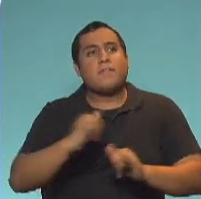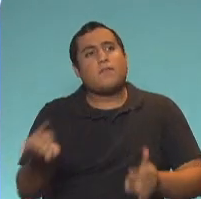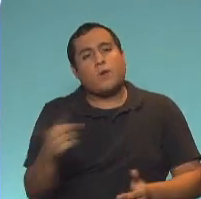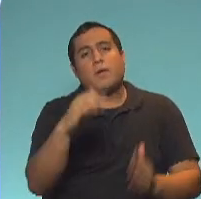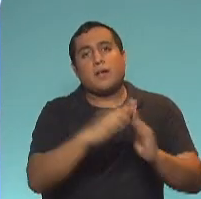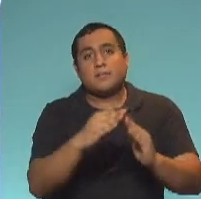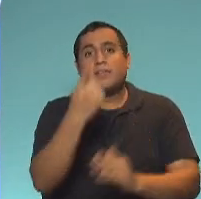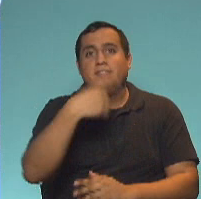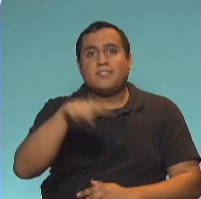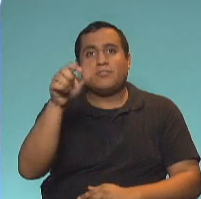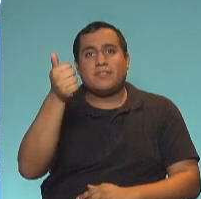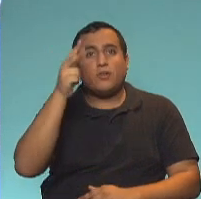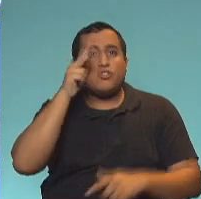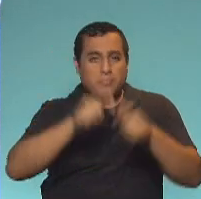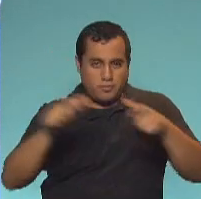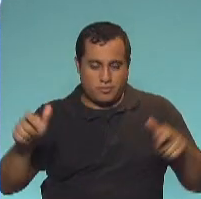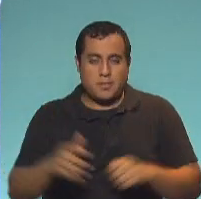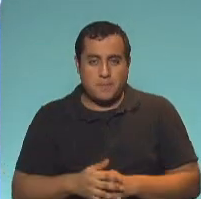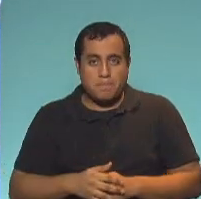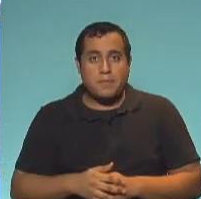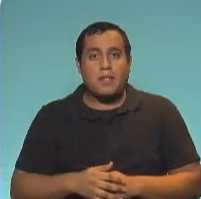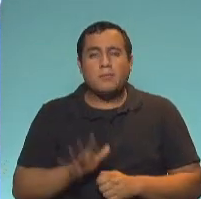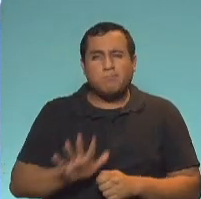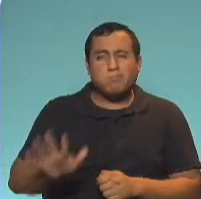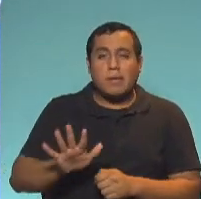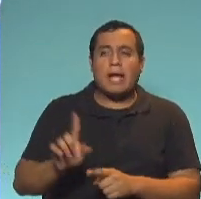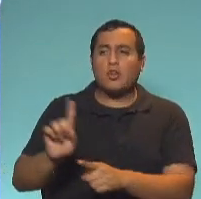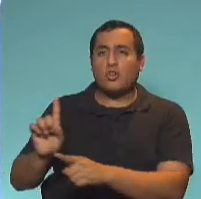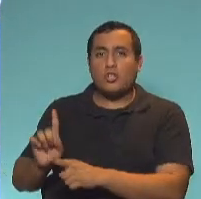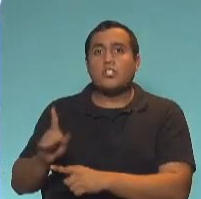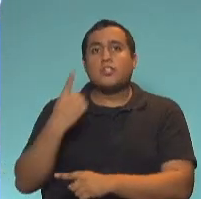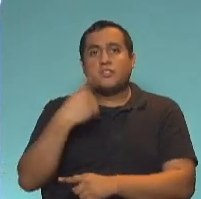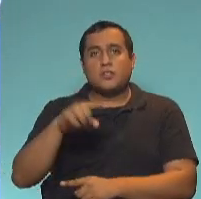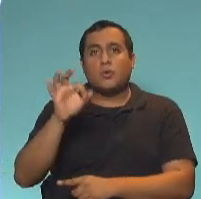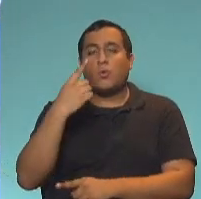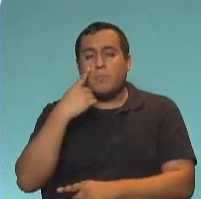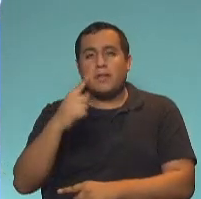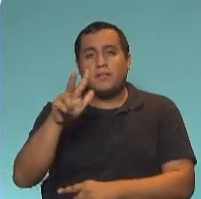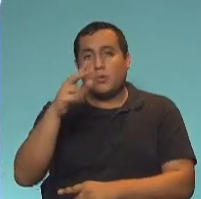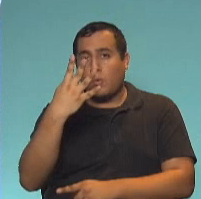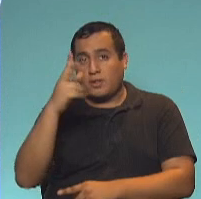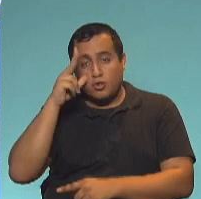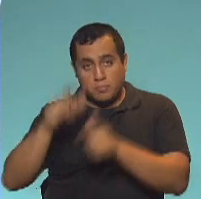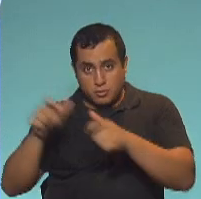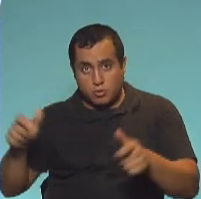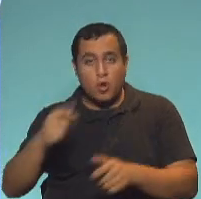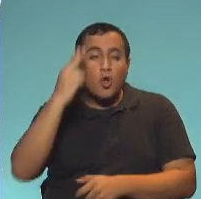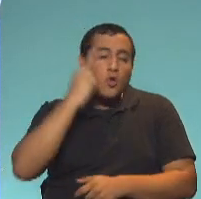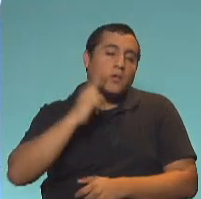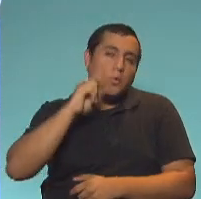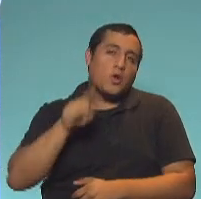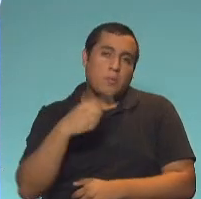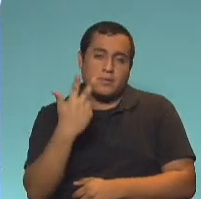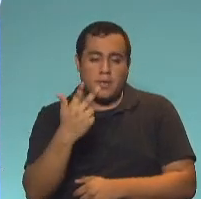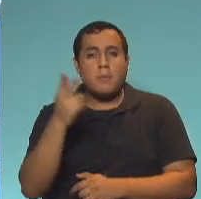168 personas descartados tenemos ciento mil 348 personas 99 3%